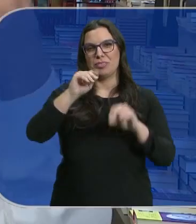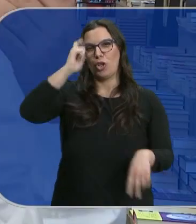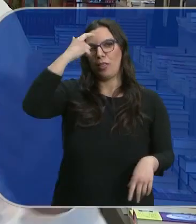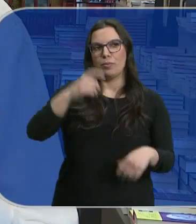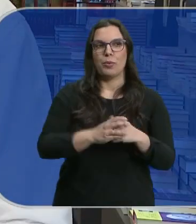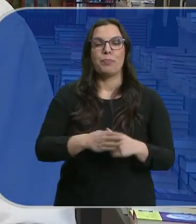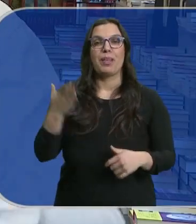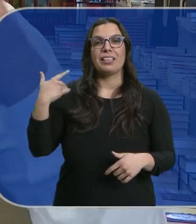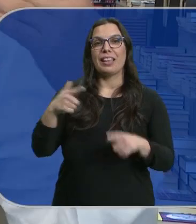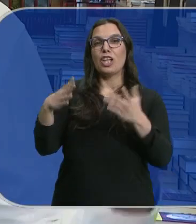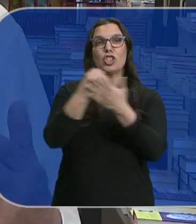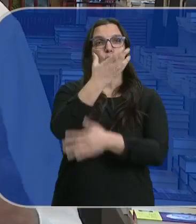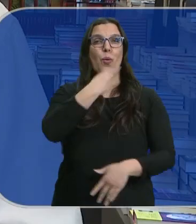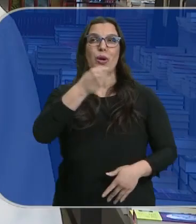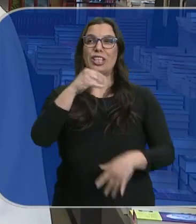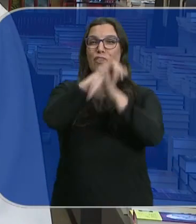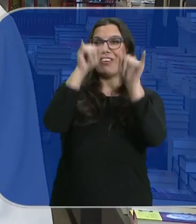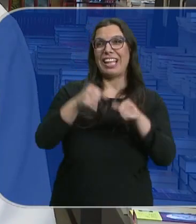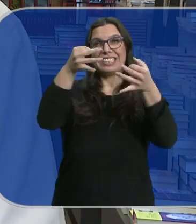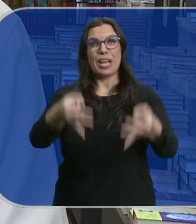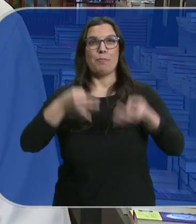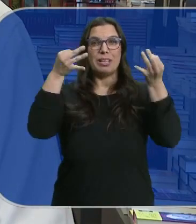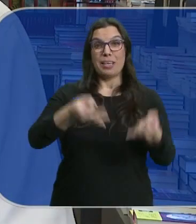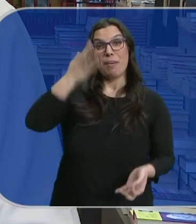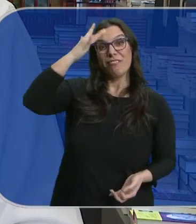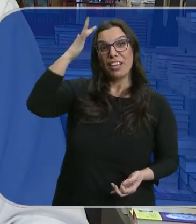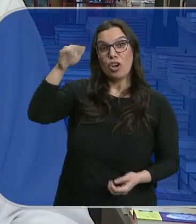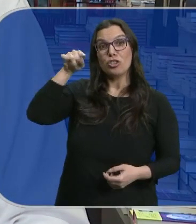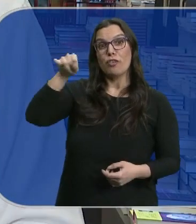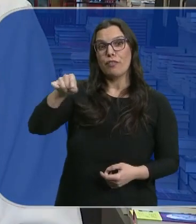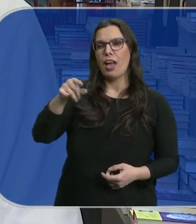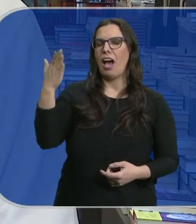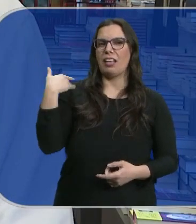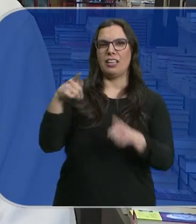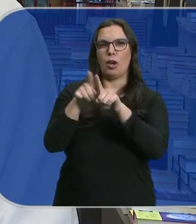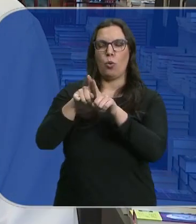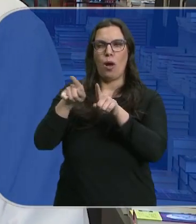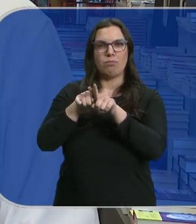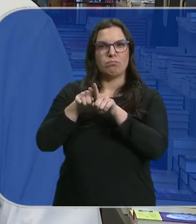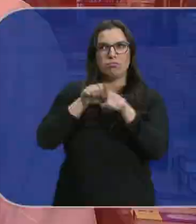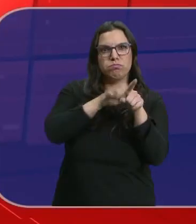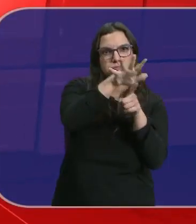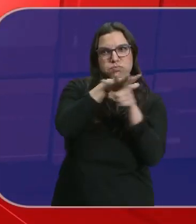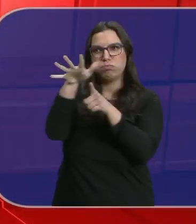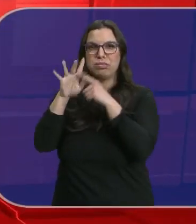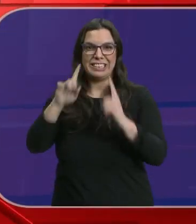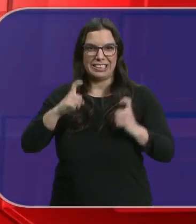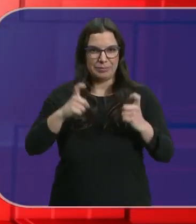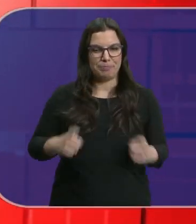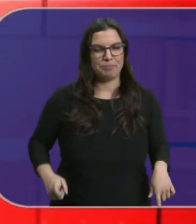Lo de Mr. Wonderful, lo de todo happy happy, pues es una idea que nos han vendido.